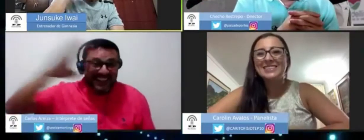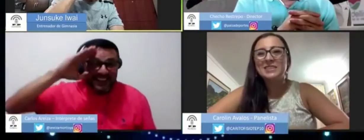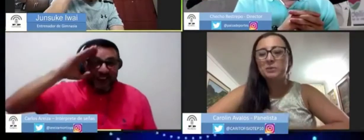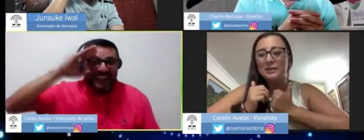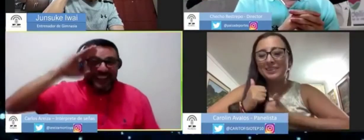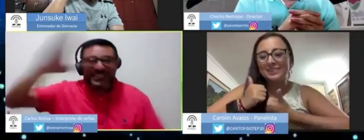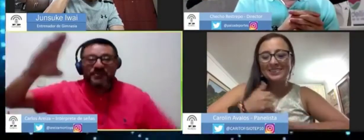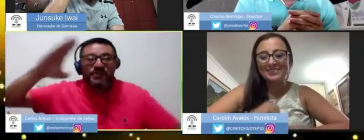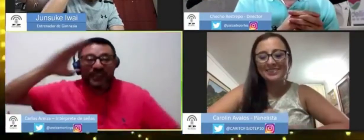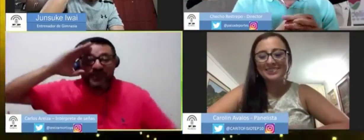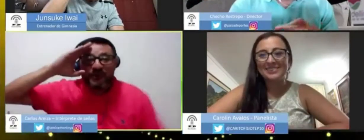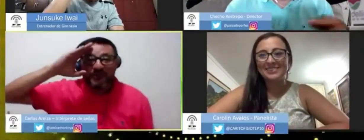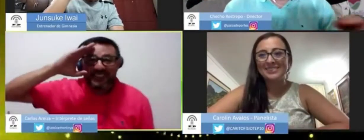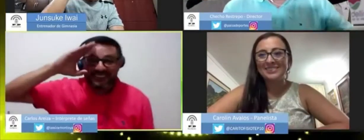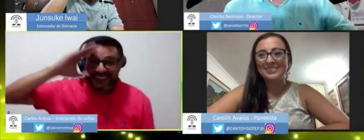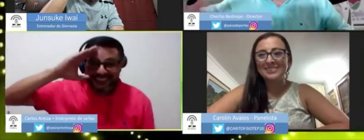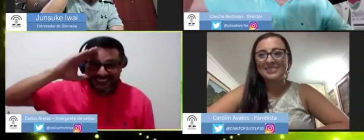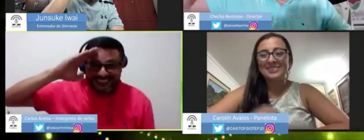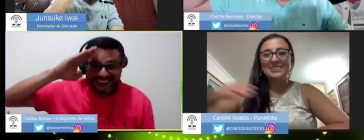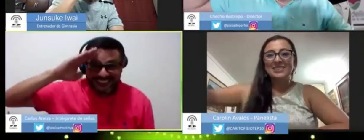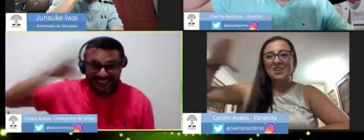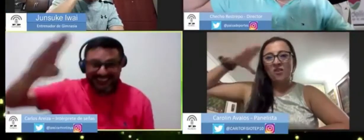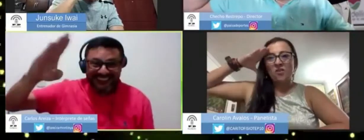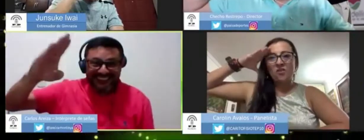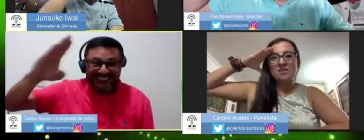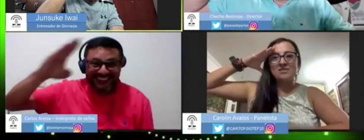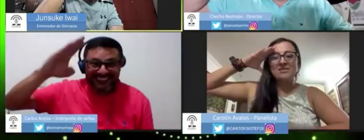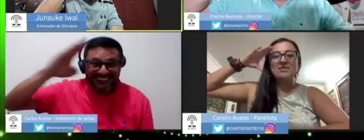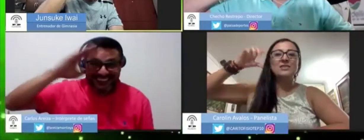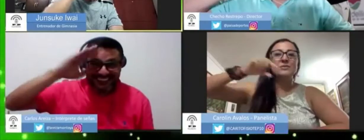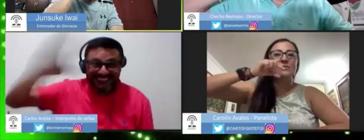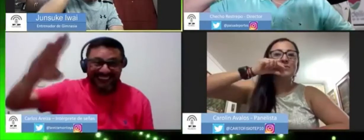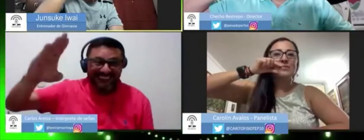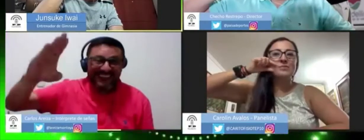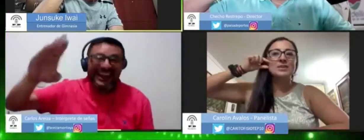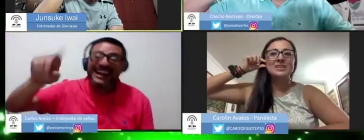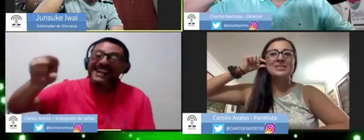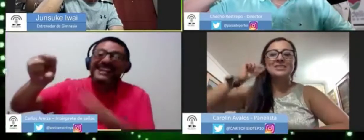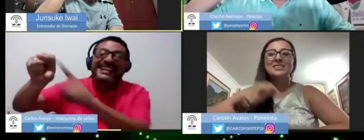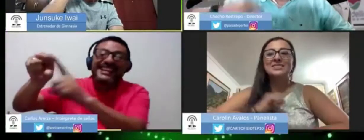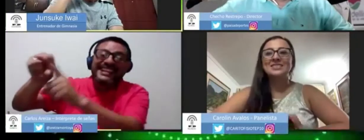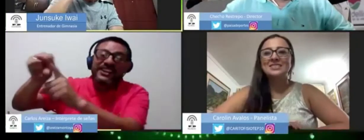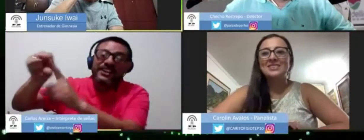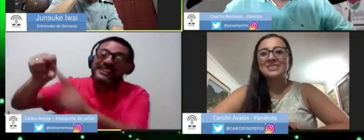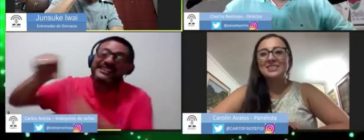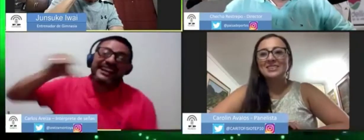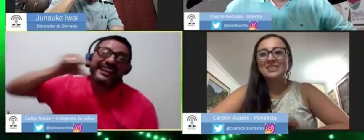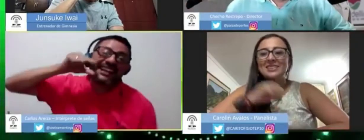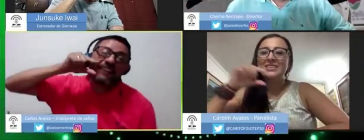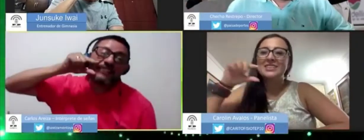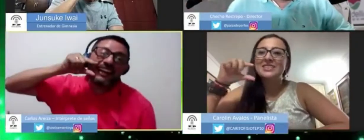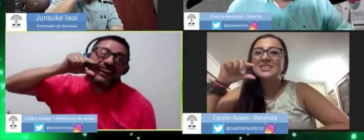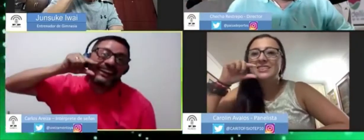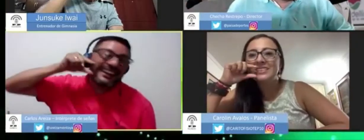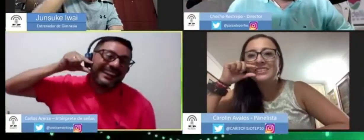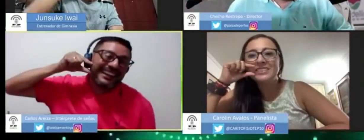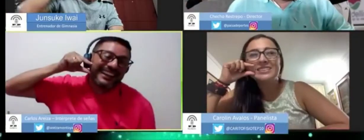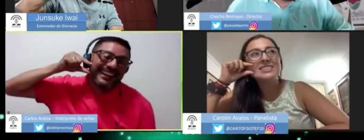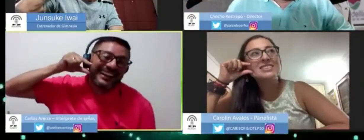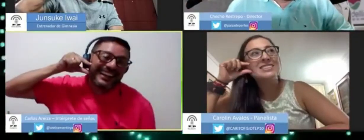Hola, hola, sí, como un saludo militar. ¿Eh? Hola. Hola. María. Hola. Y con este aquí al final.